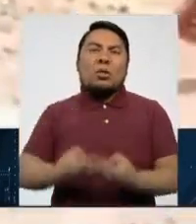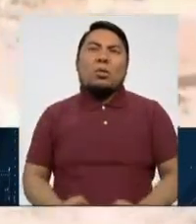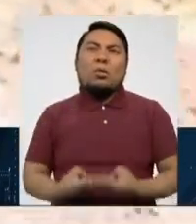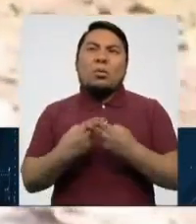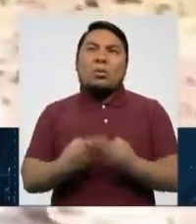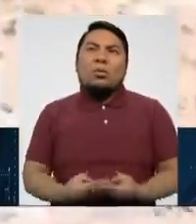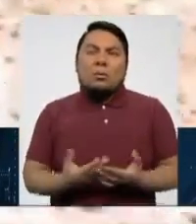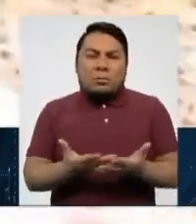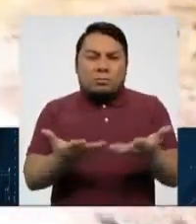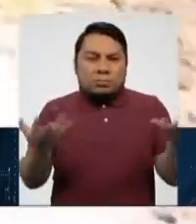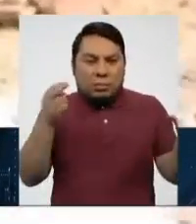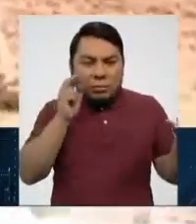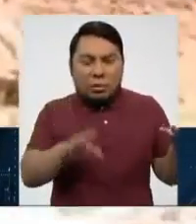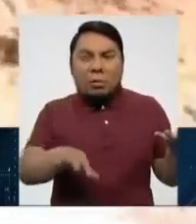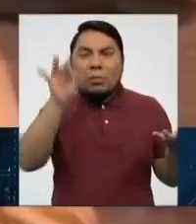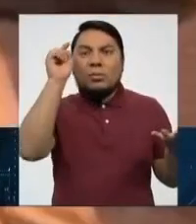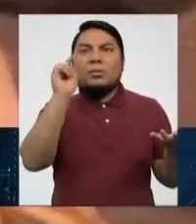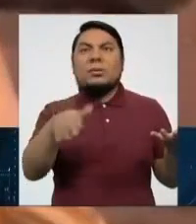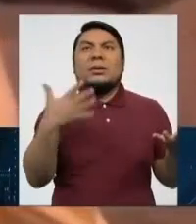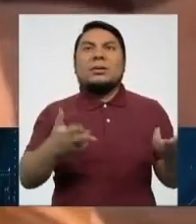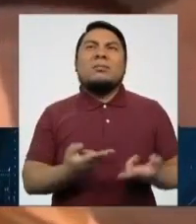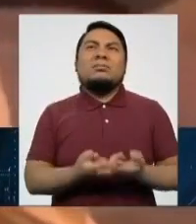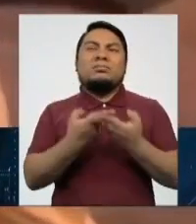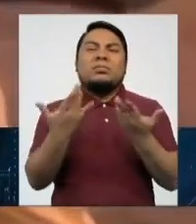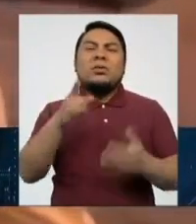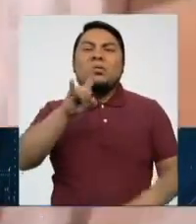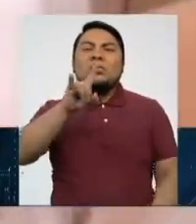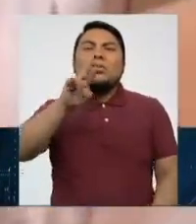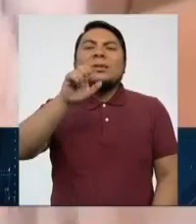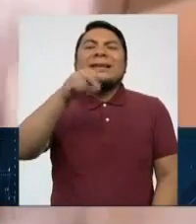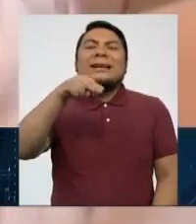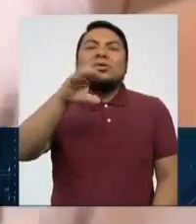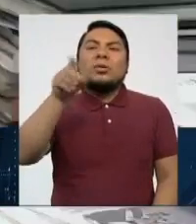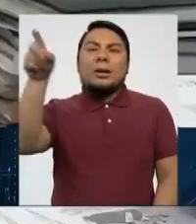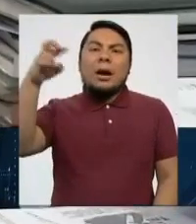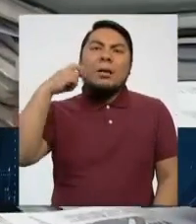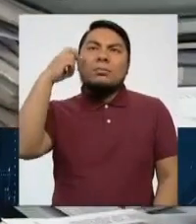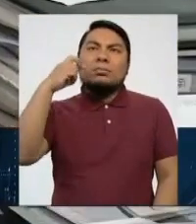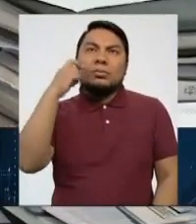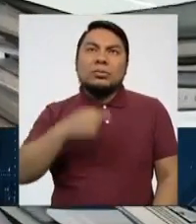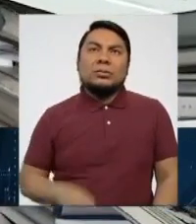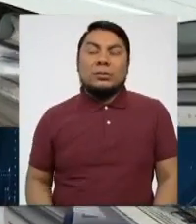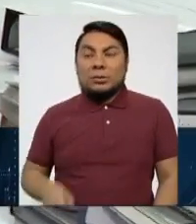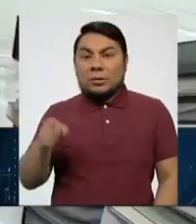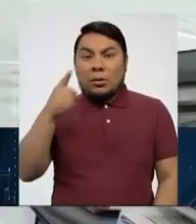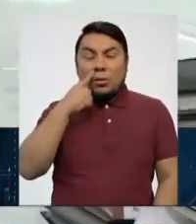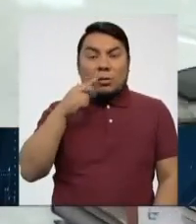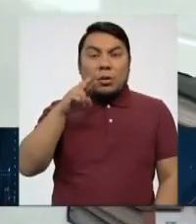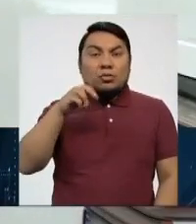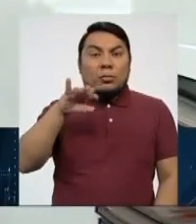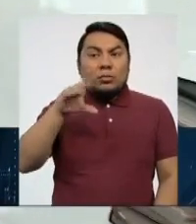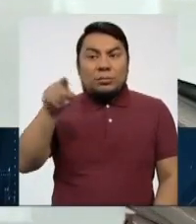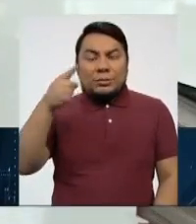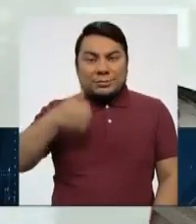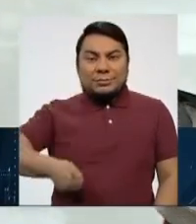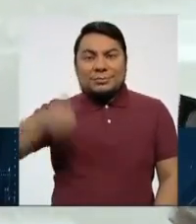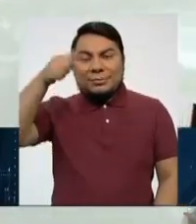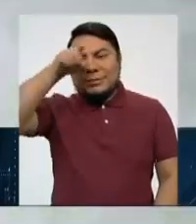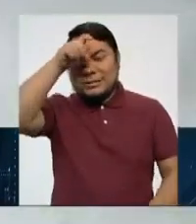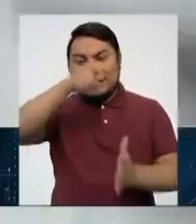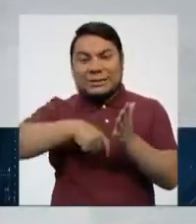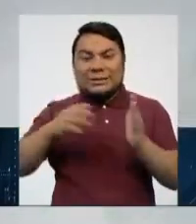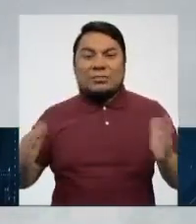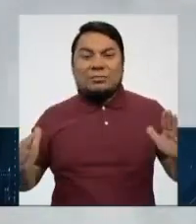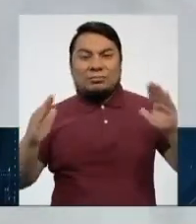calidad, además de cantidades importantes de uranio en Macusani, en Puno. Rómulo Mucho, expresidente del Instituto de Ingenieros de